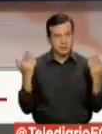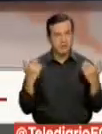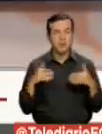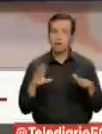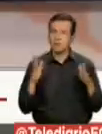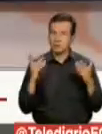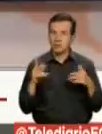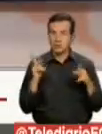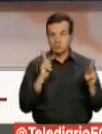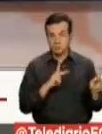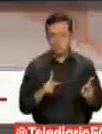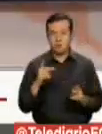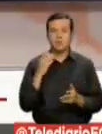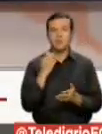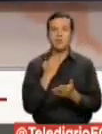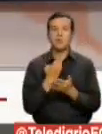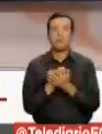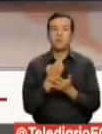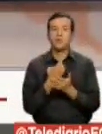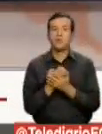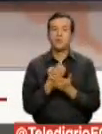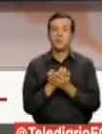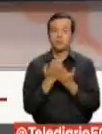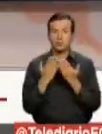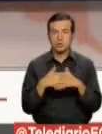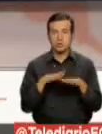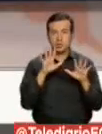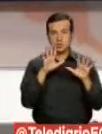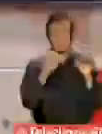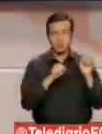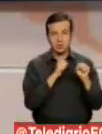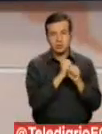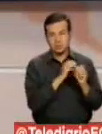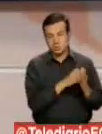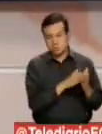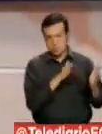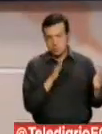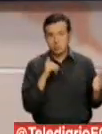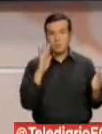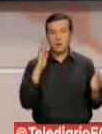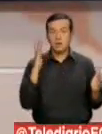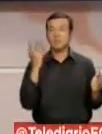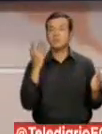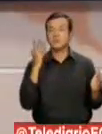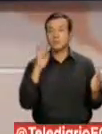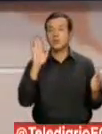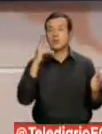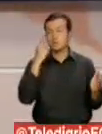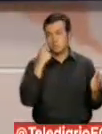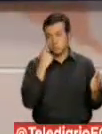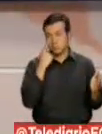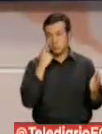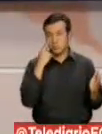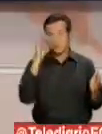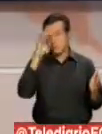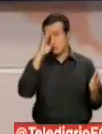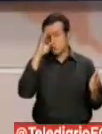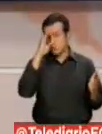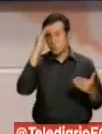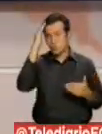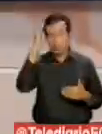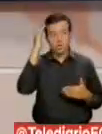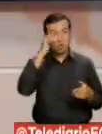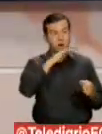un plan económico luego de 10 años en donde más se privilegió el manejo ideológico